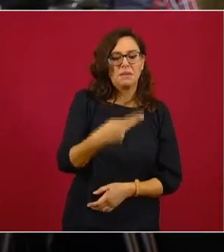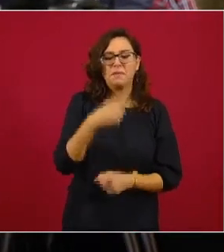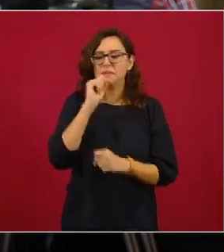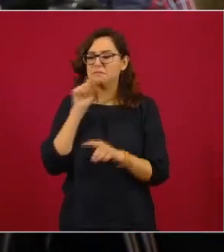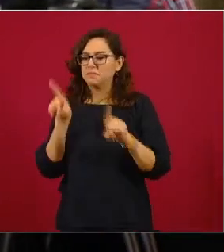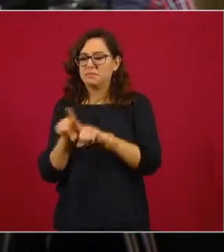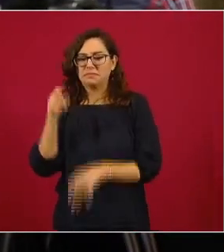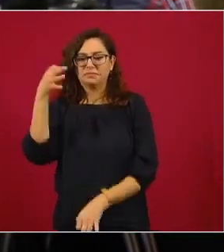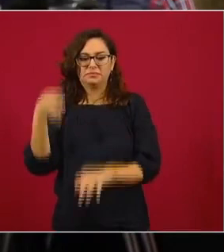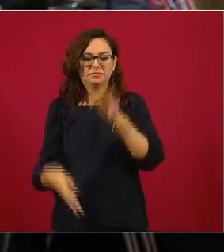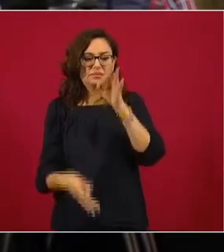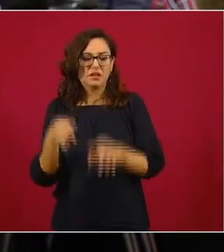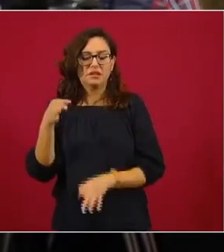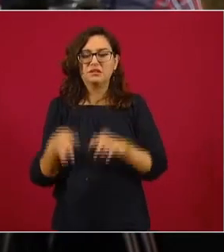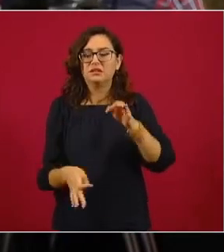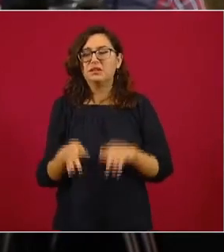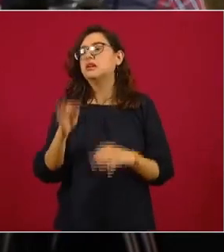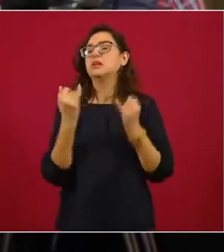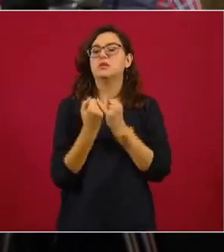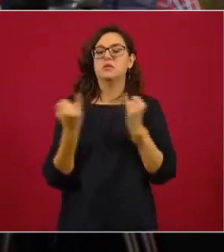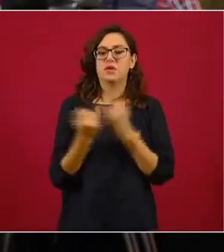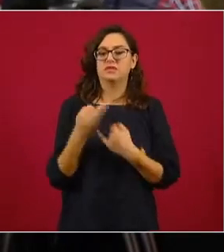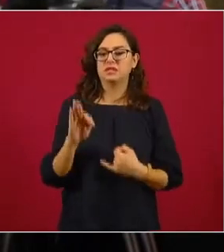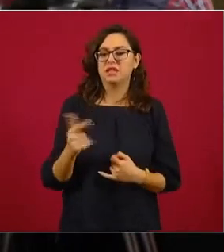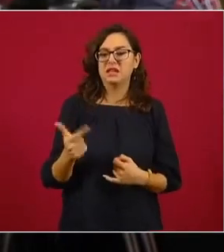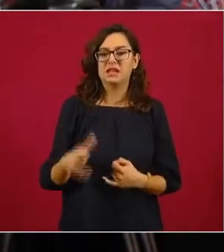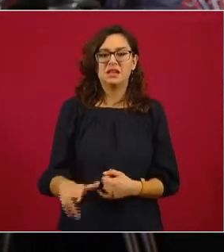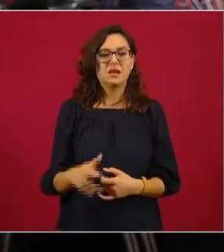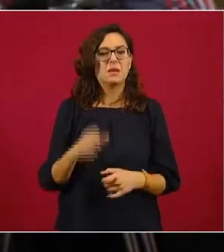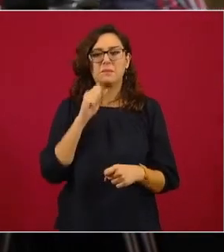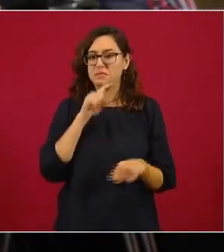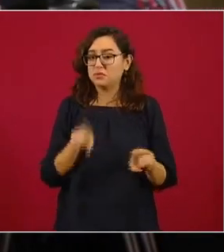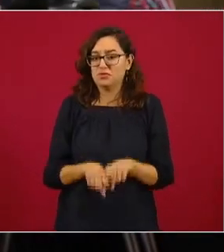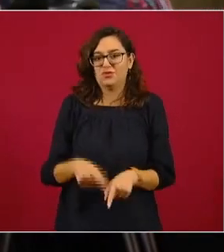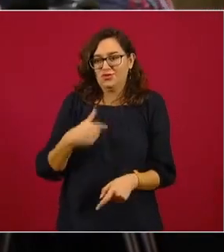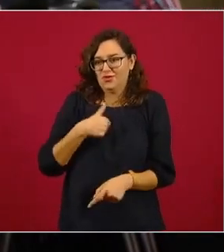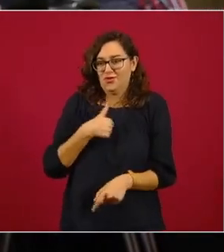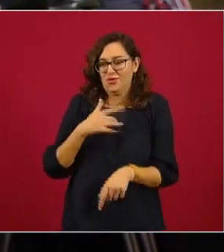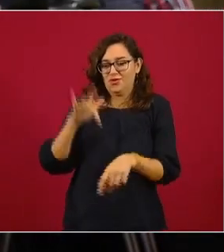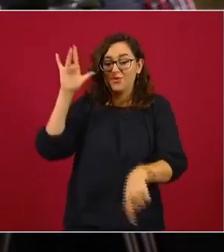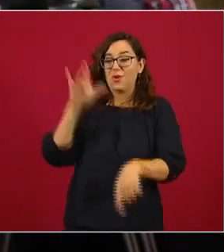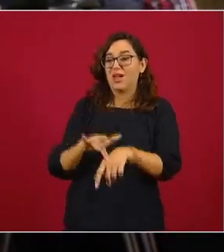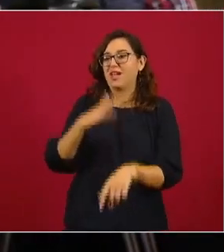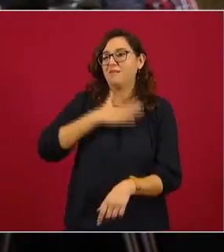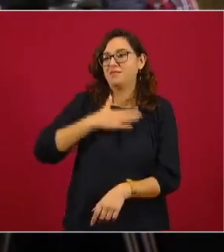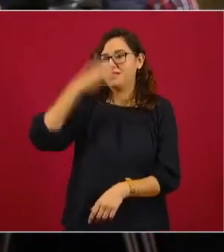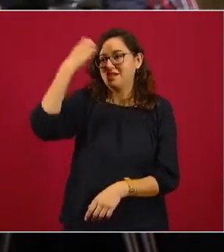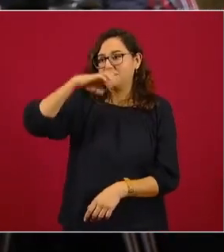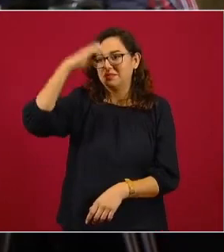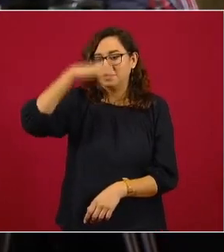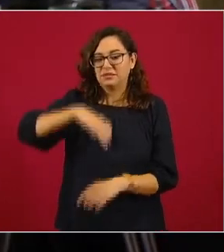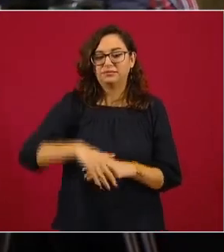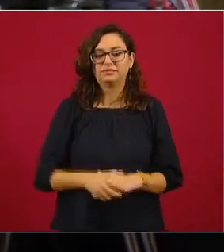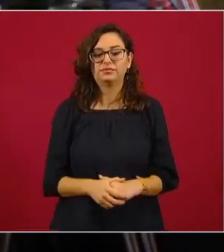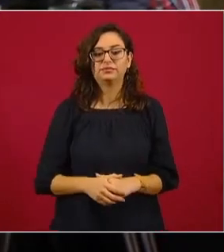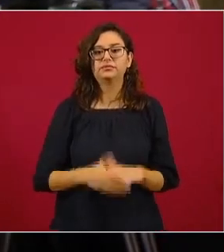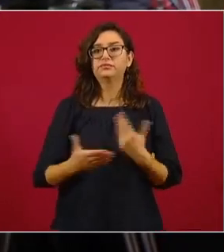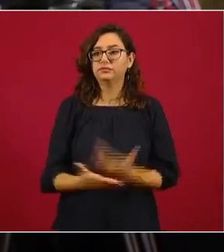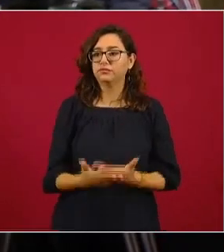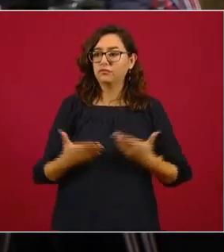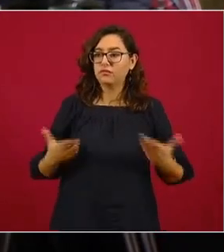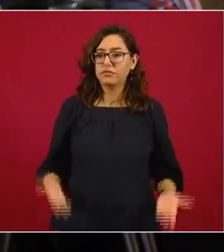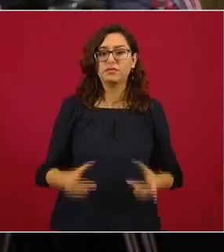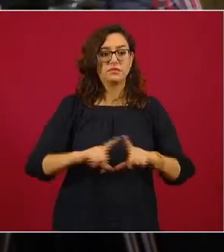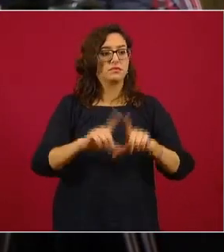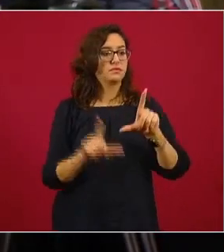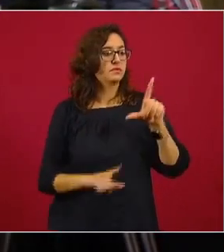porque por experiencia, presidente. Aprovechando que hoy mi país, México, cumple un año más de libertad, con instituciones sólidas